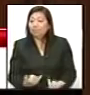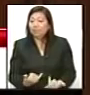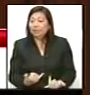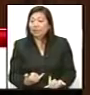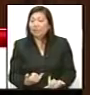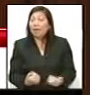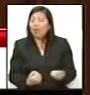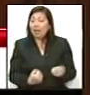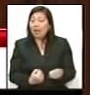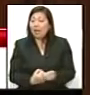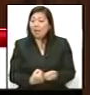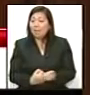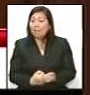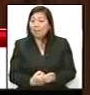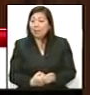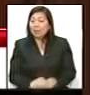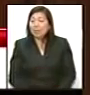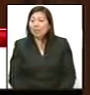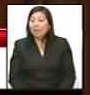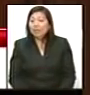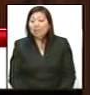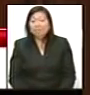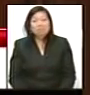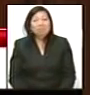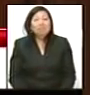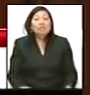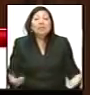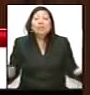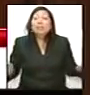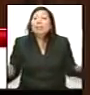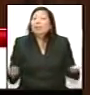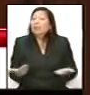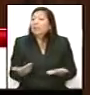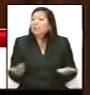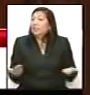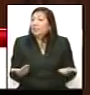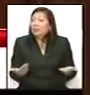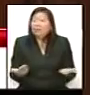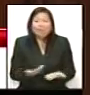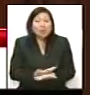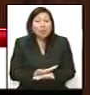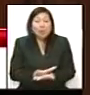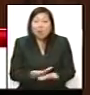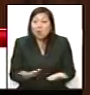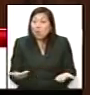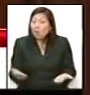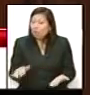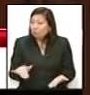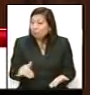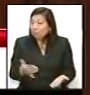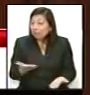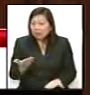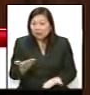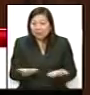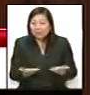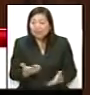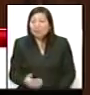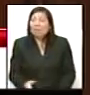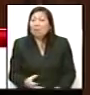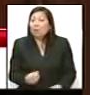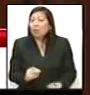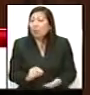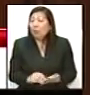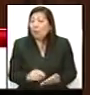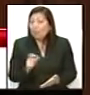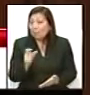de colaboración eficaz, donde no hay similitud, no hay equivalencia, porque no son